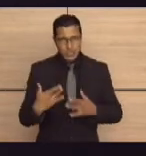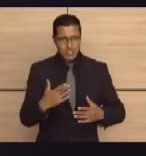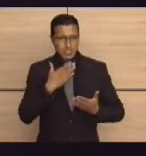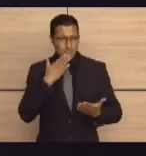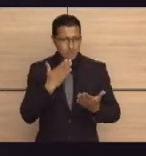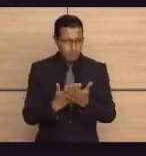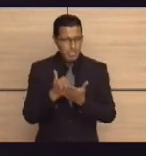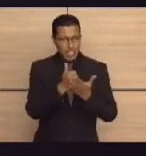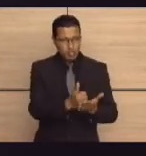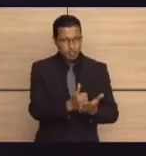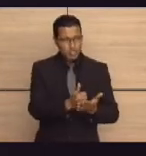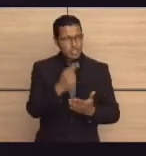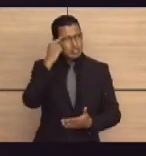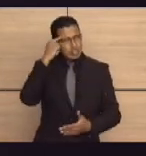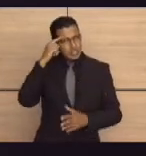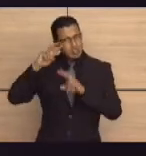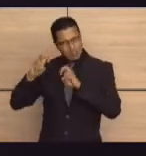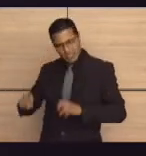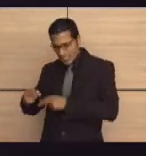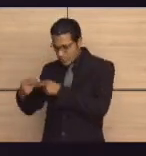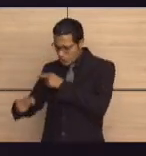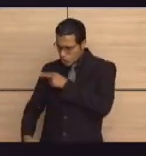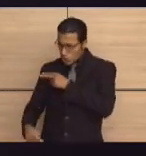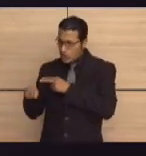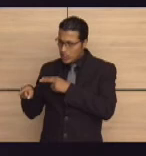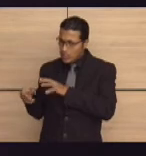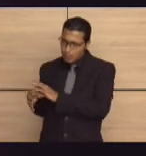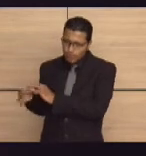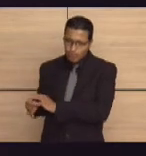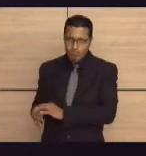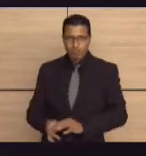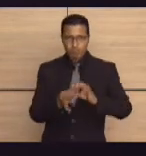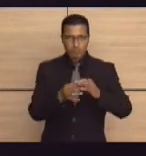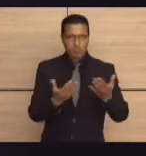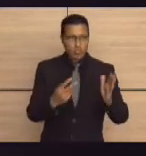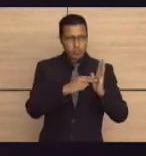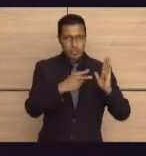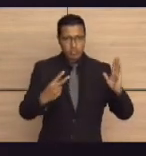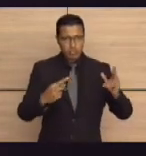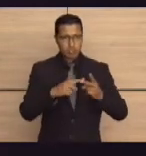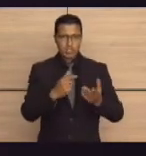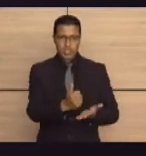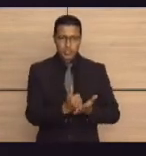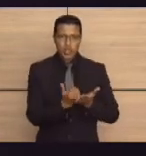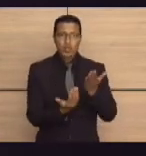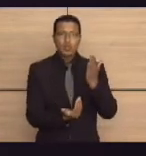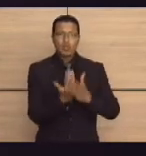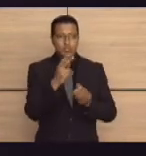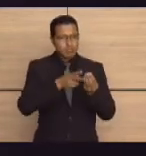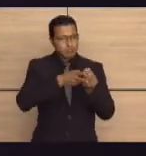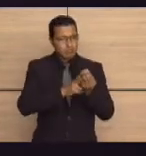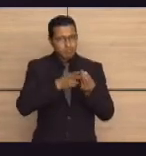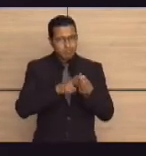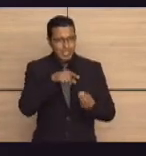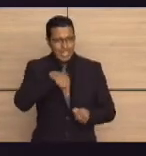historia y que utilicen las nuevas tecnologías y el poder de la educación para transformar vidas, dando las herramientas y las habilidades